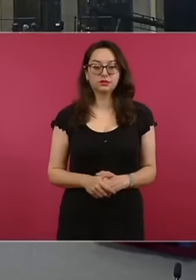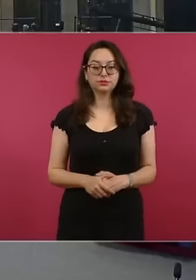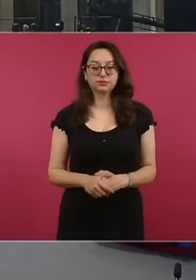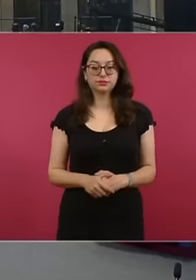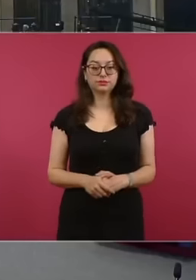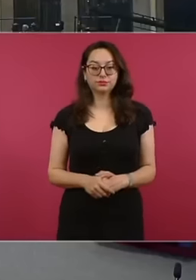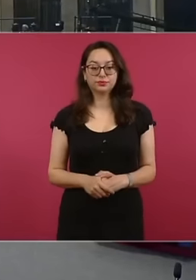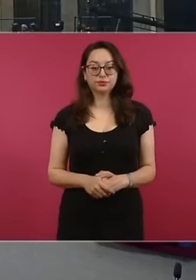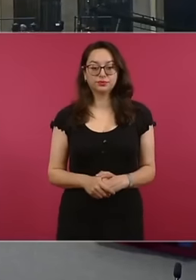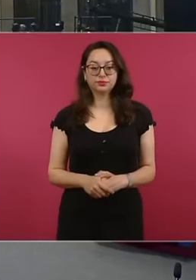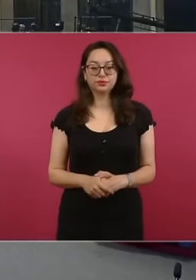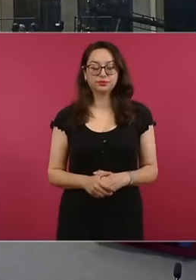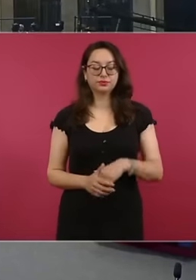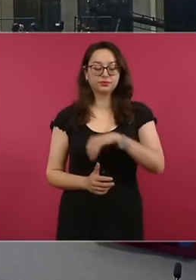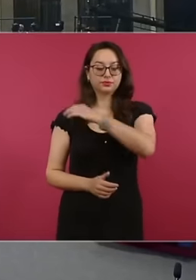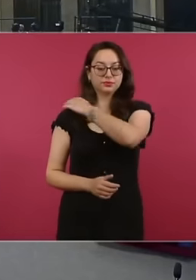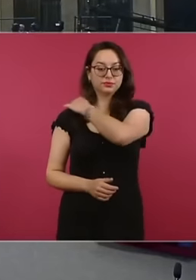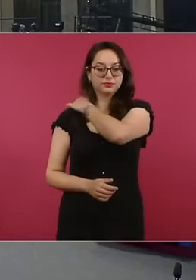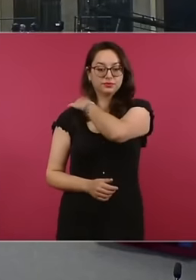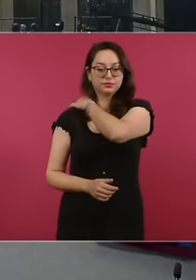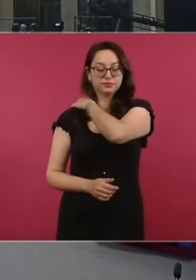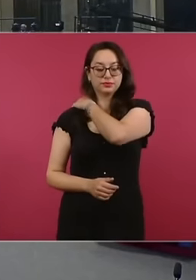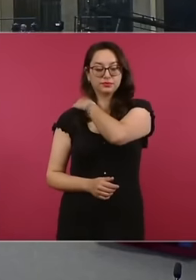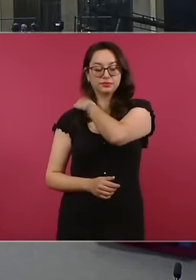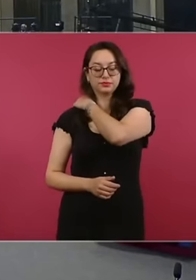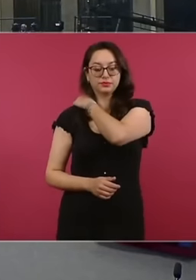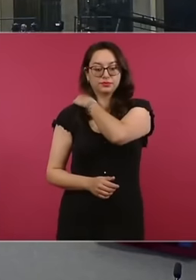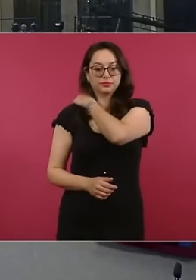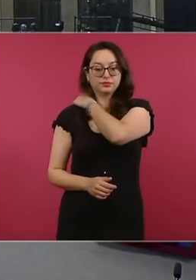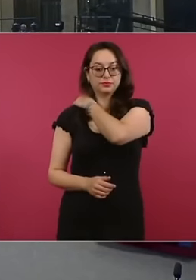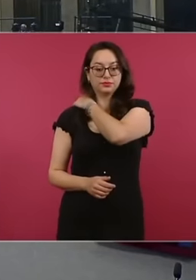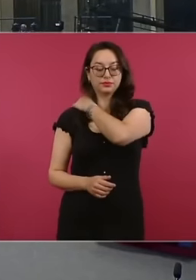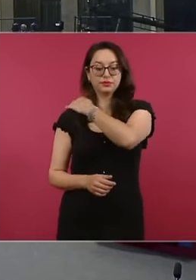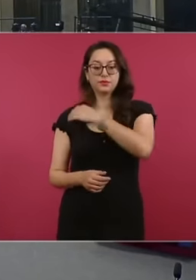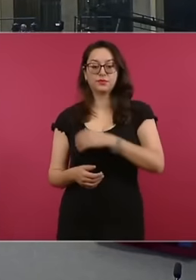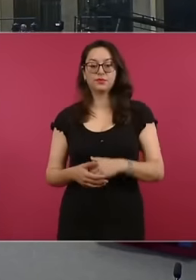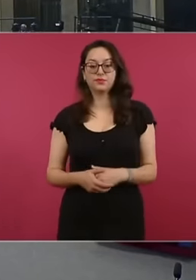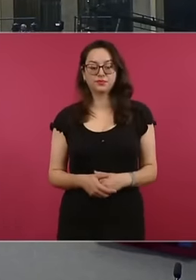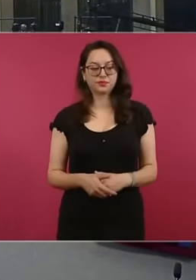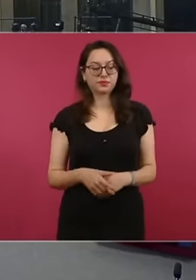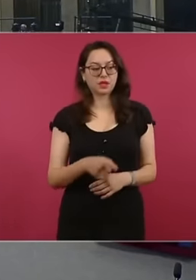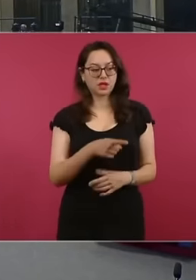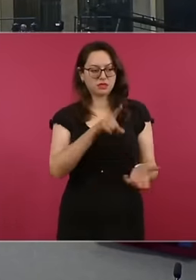en el informe del director de Pemex está. Pero bueno,